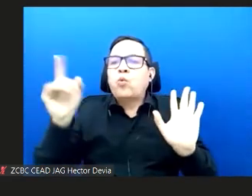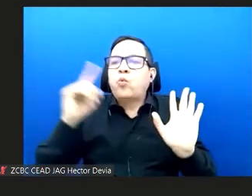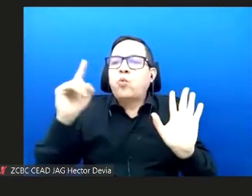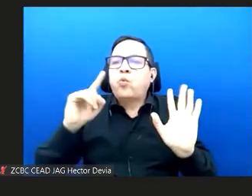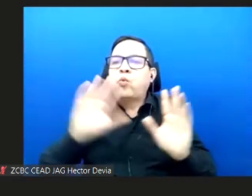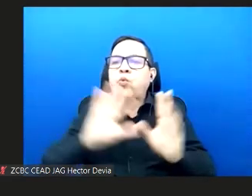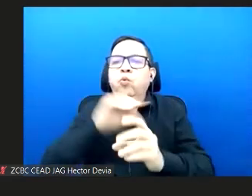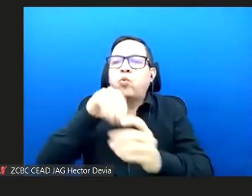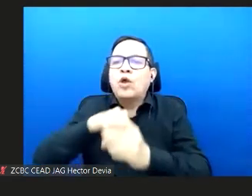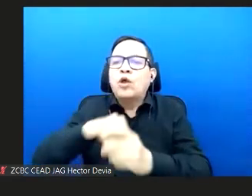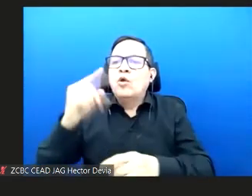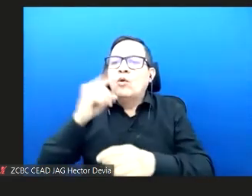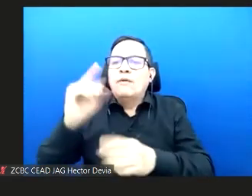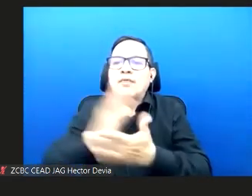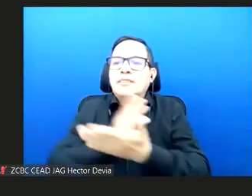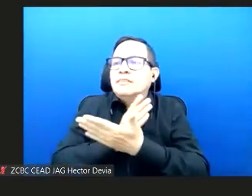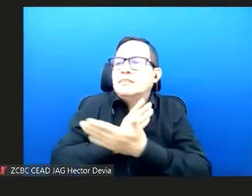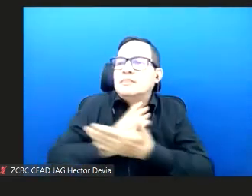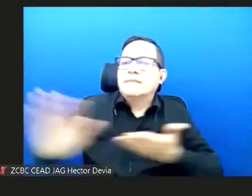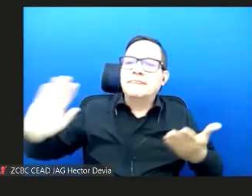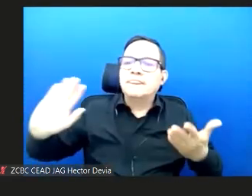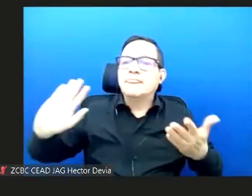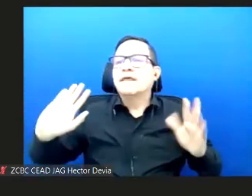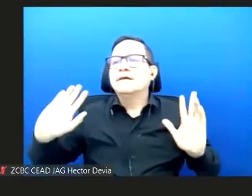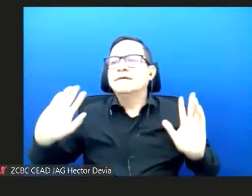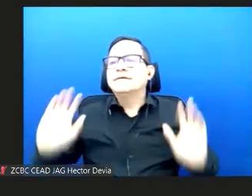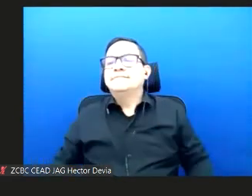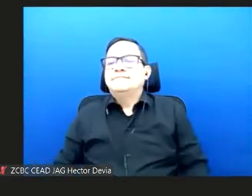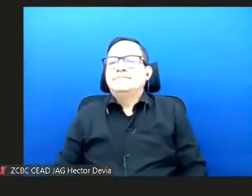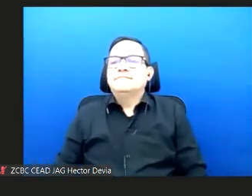de un conjunto sin incluir las intersecciones.